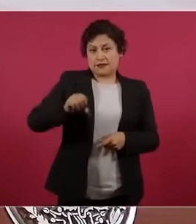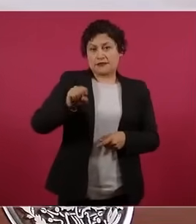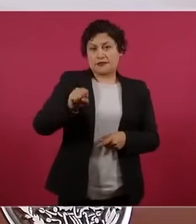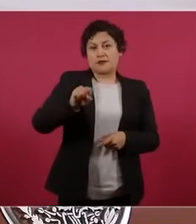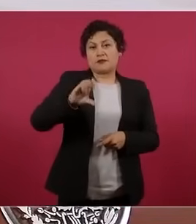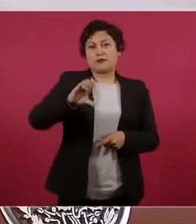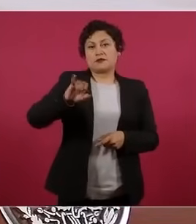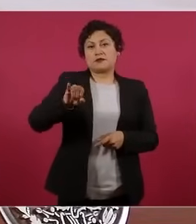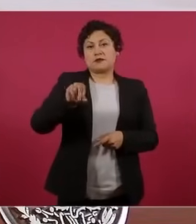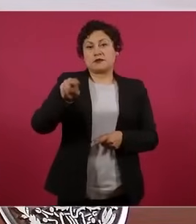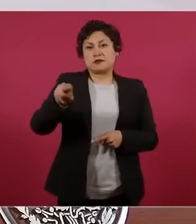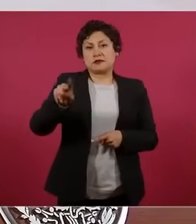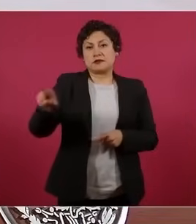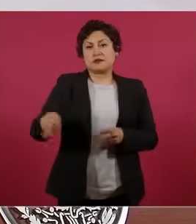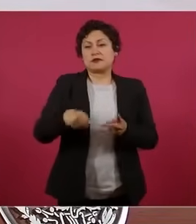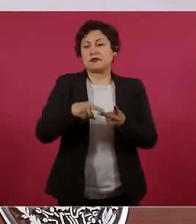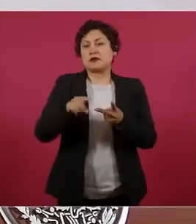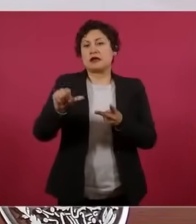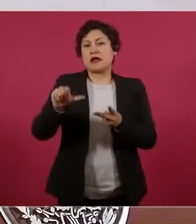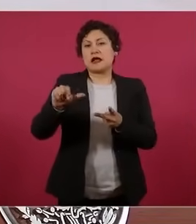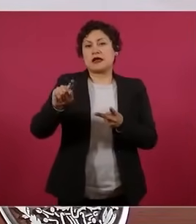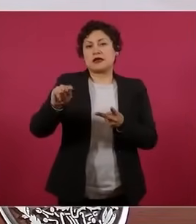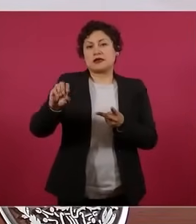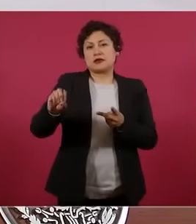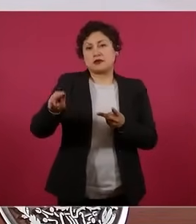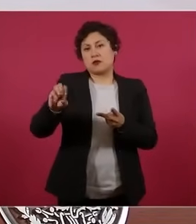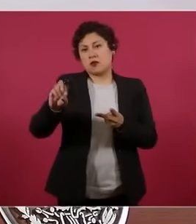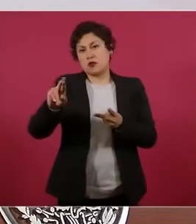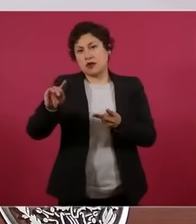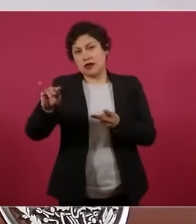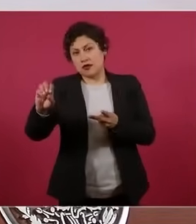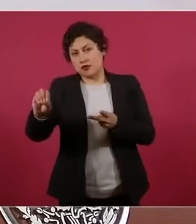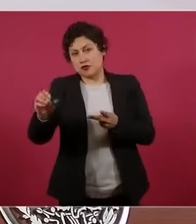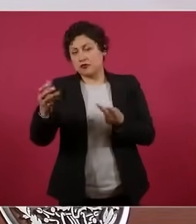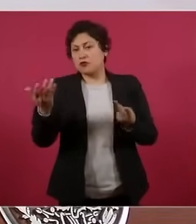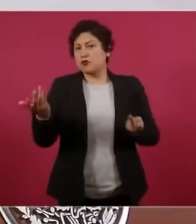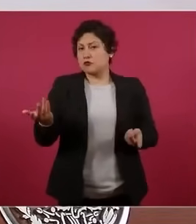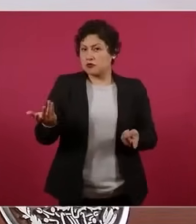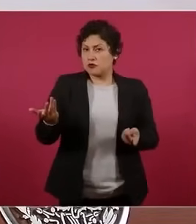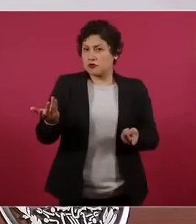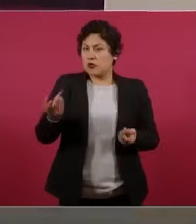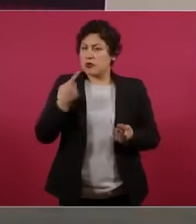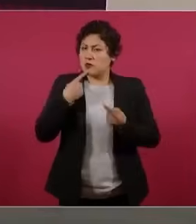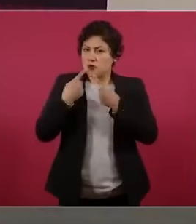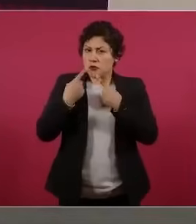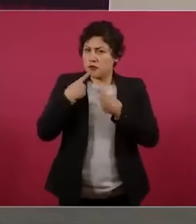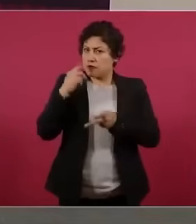Moreno. Alito Moreno. Sí. ¿Qué trataron?